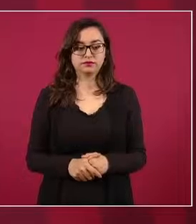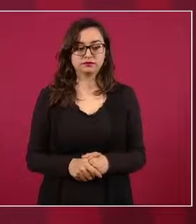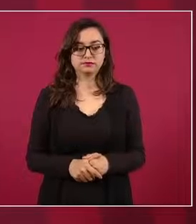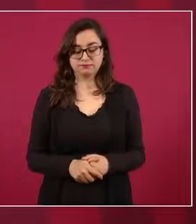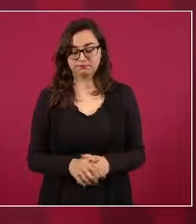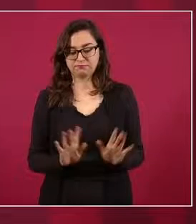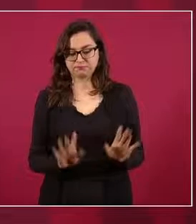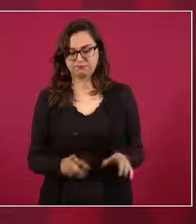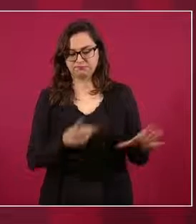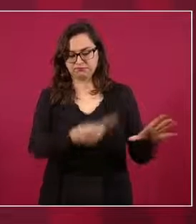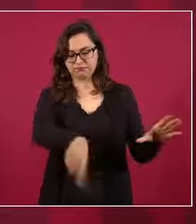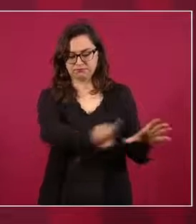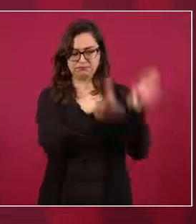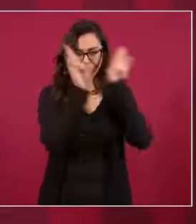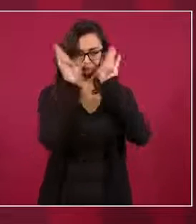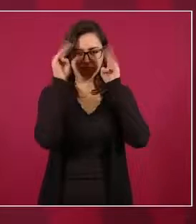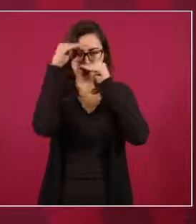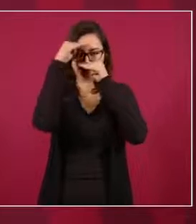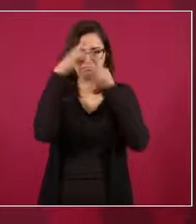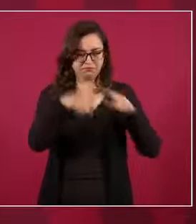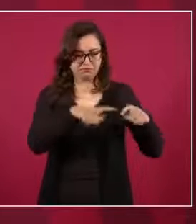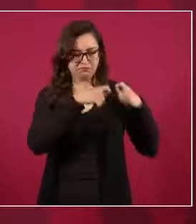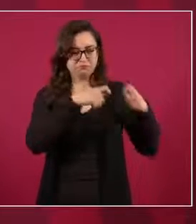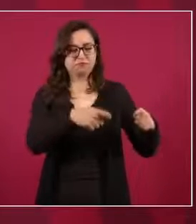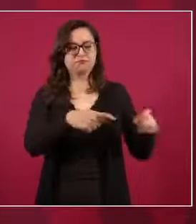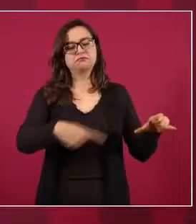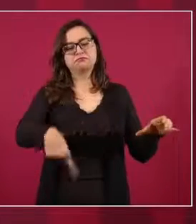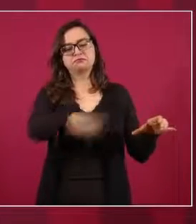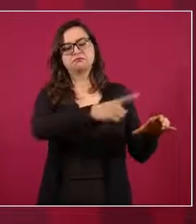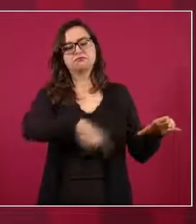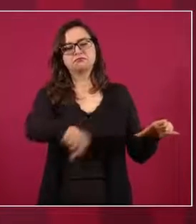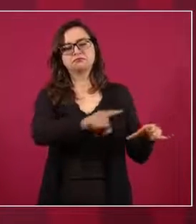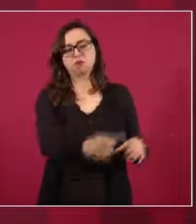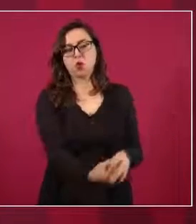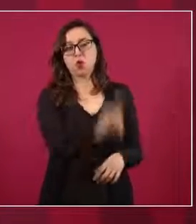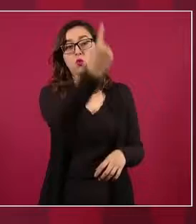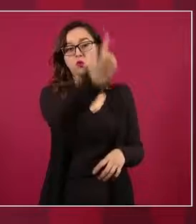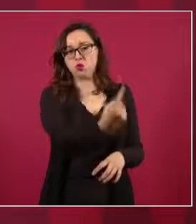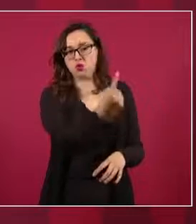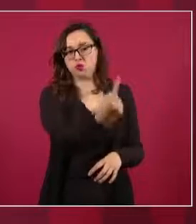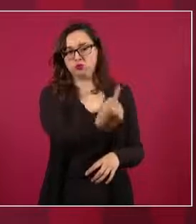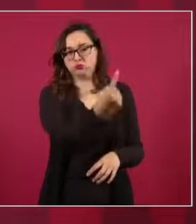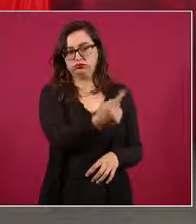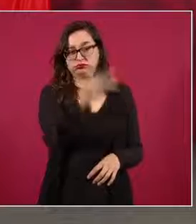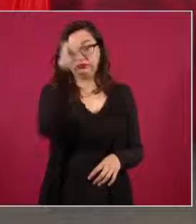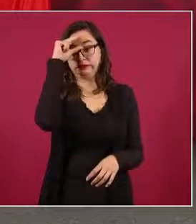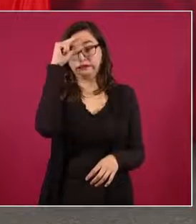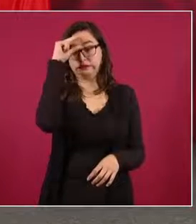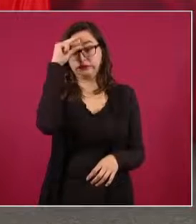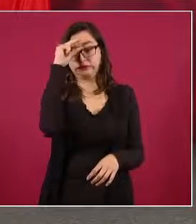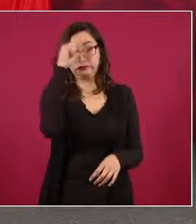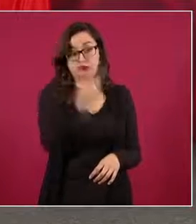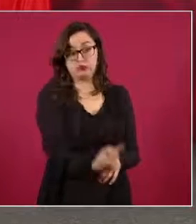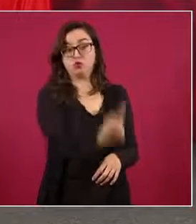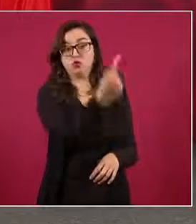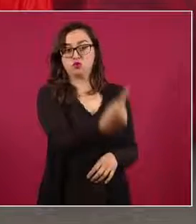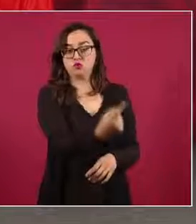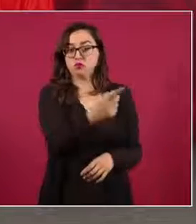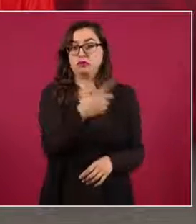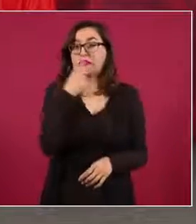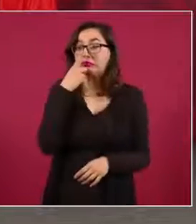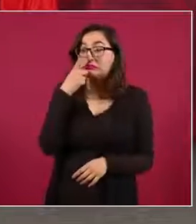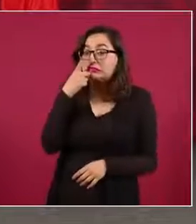conservador de estos más inteligentes, dice, hay que buscar la forma de que